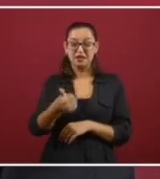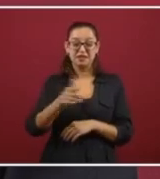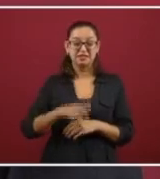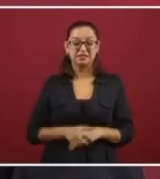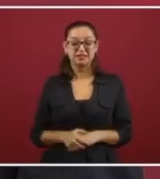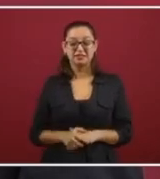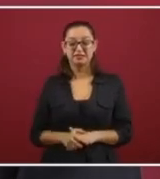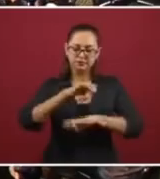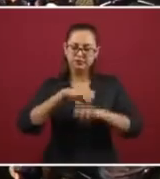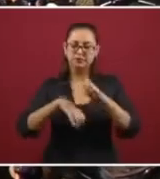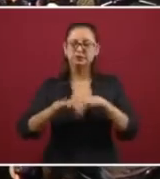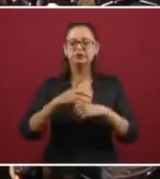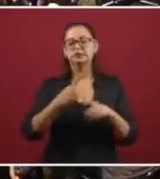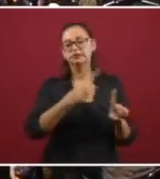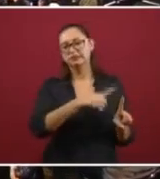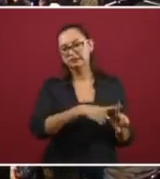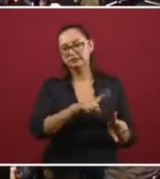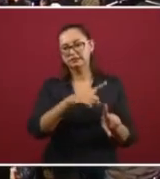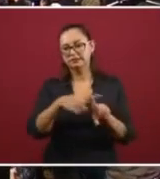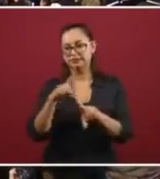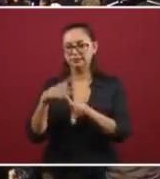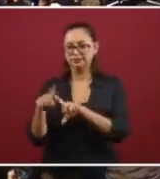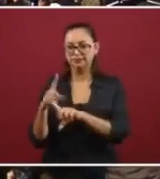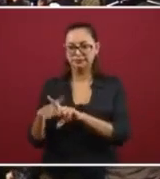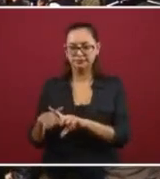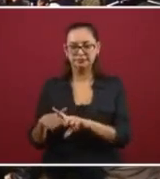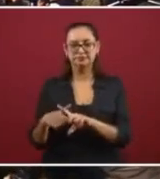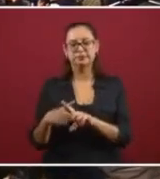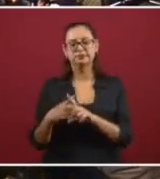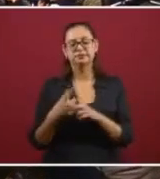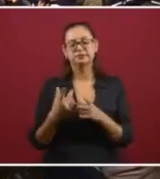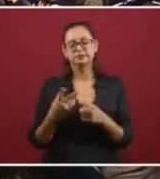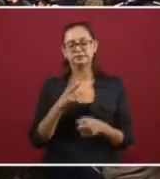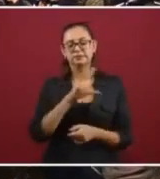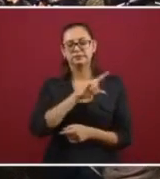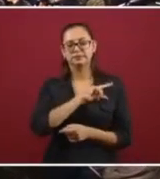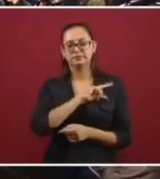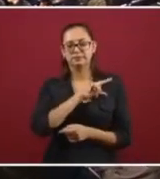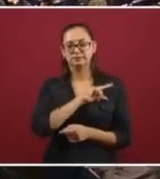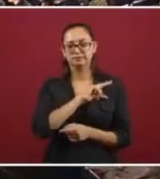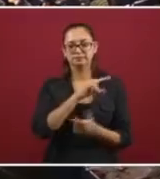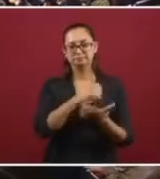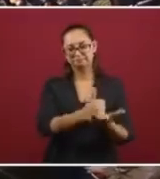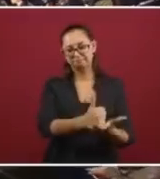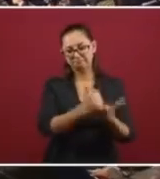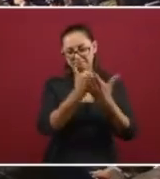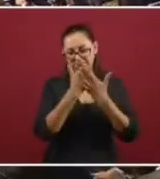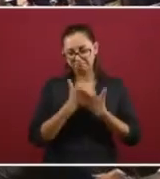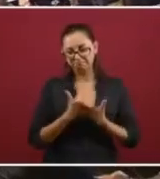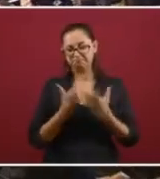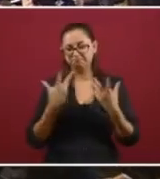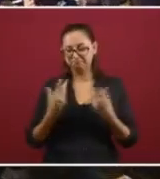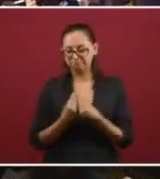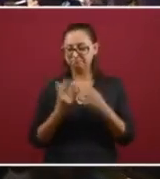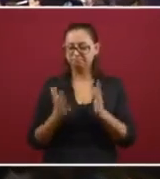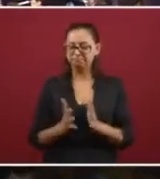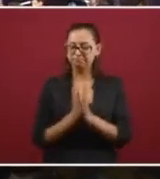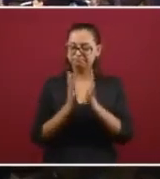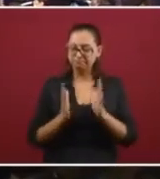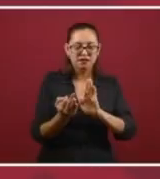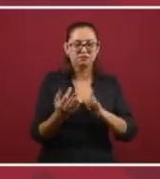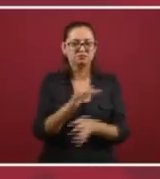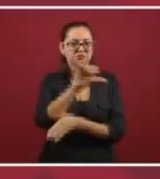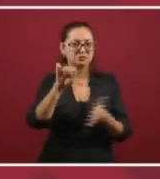papel de promotor, ya que en el periodo neoliberal se pensó que no se debía intervenir y esto llevó a desequilibrios que solo crearon islas de